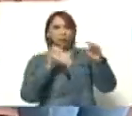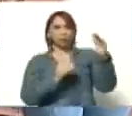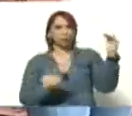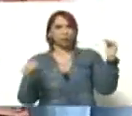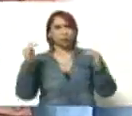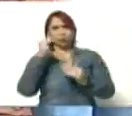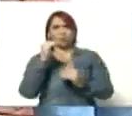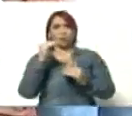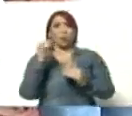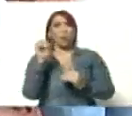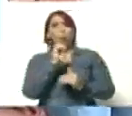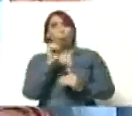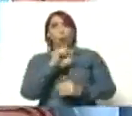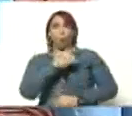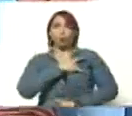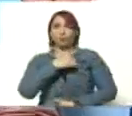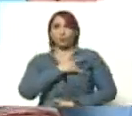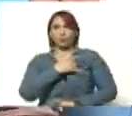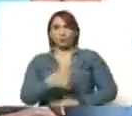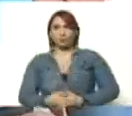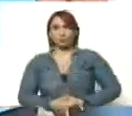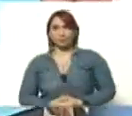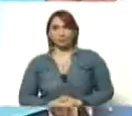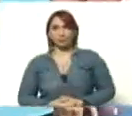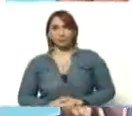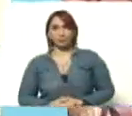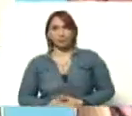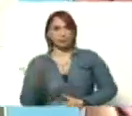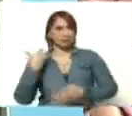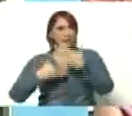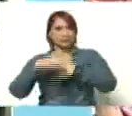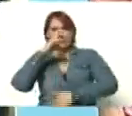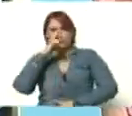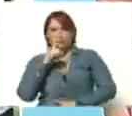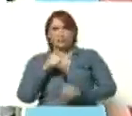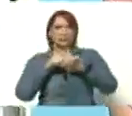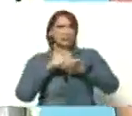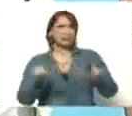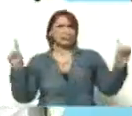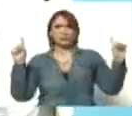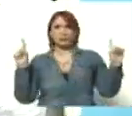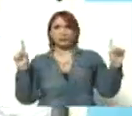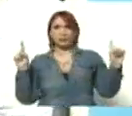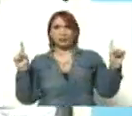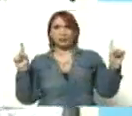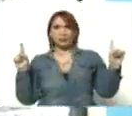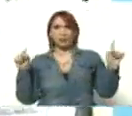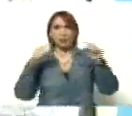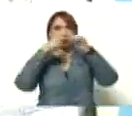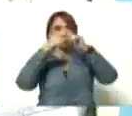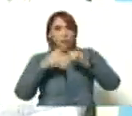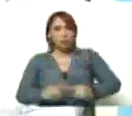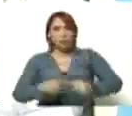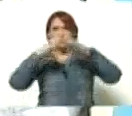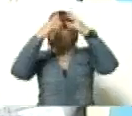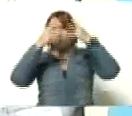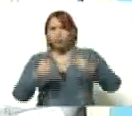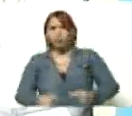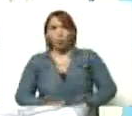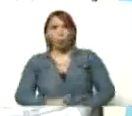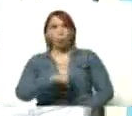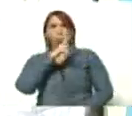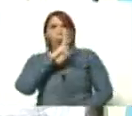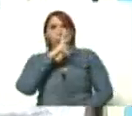educación universitaria. En la época era todo lo contrario. Las estadísticas son